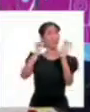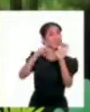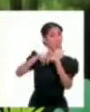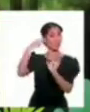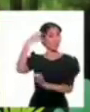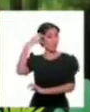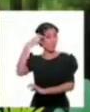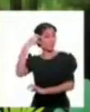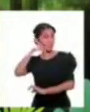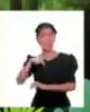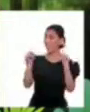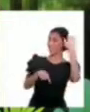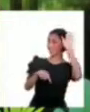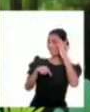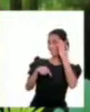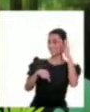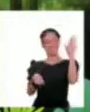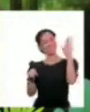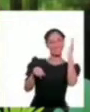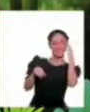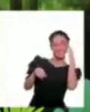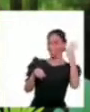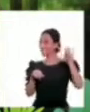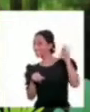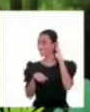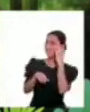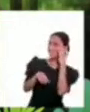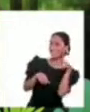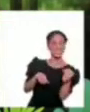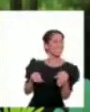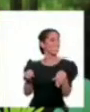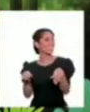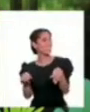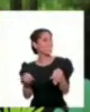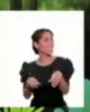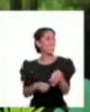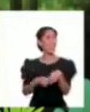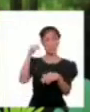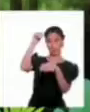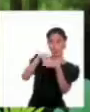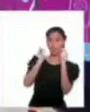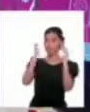país. Yo sé. El voto